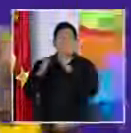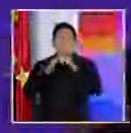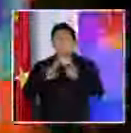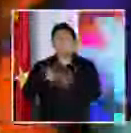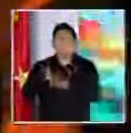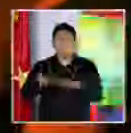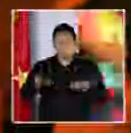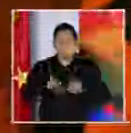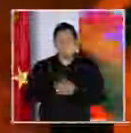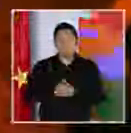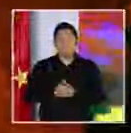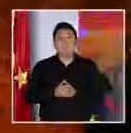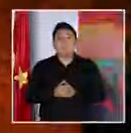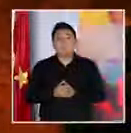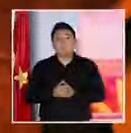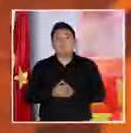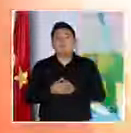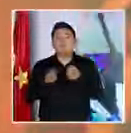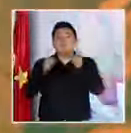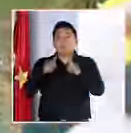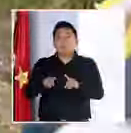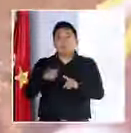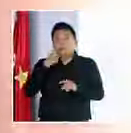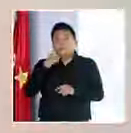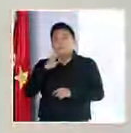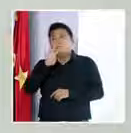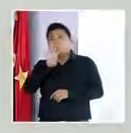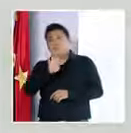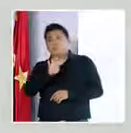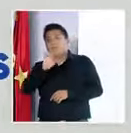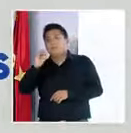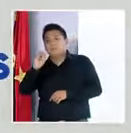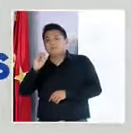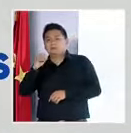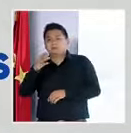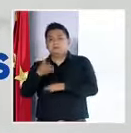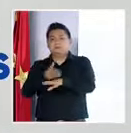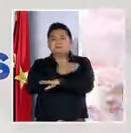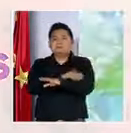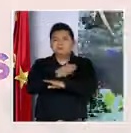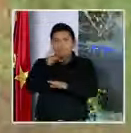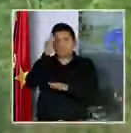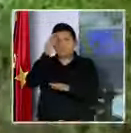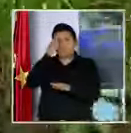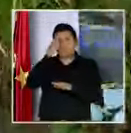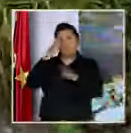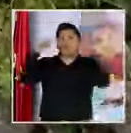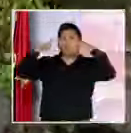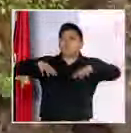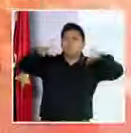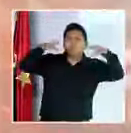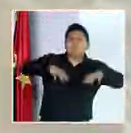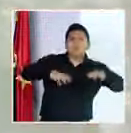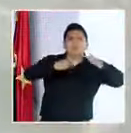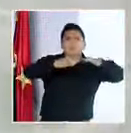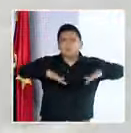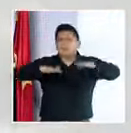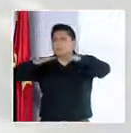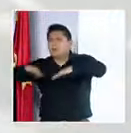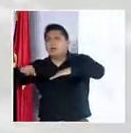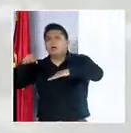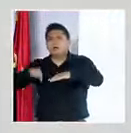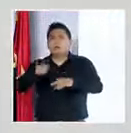común. También hemos realizado la intervención de 90 corredores viales afectados por las emergencias generadas por las lluvias en los